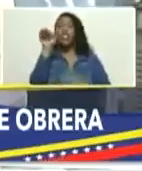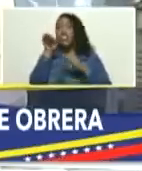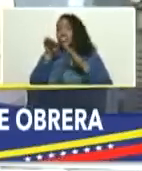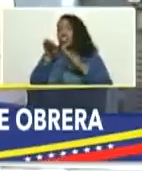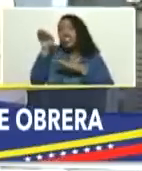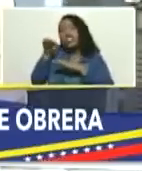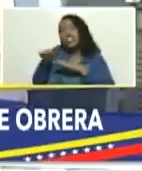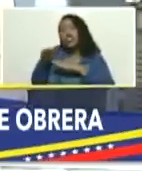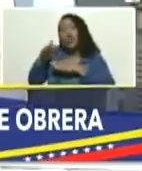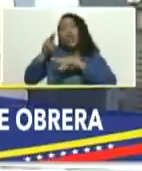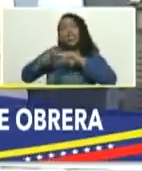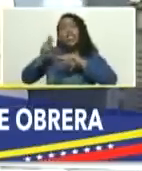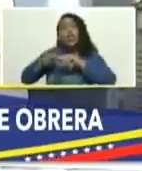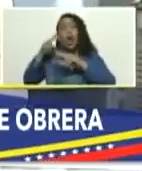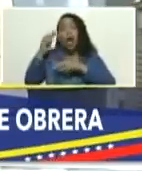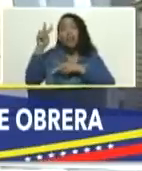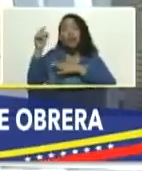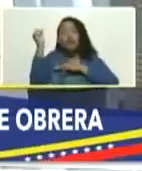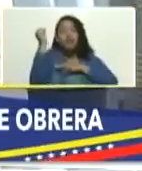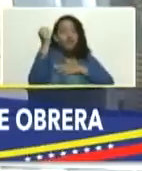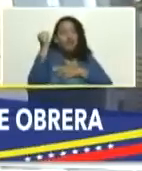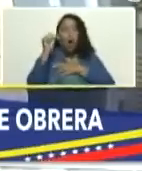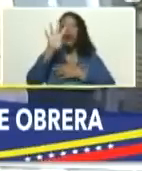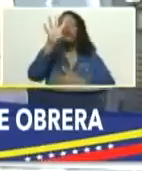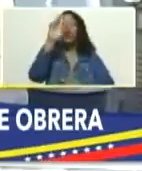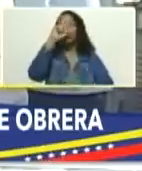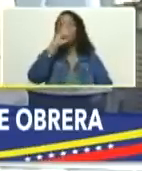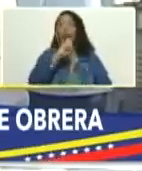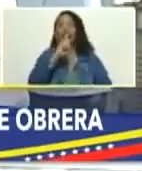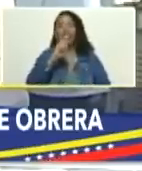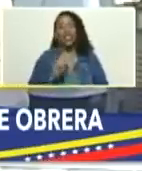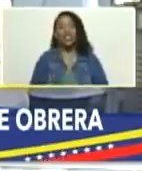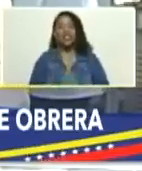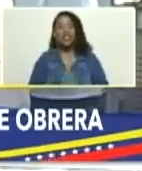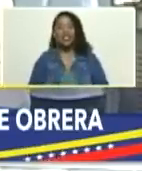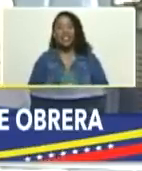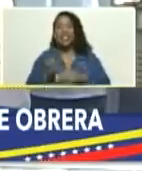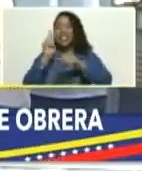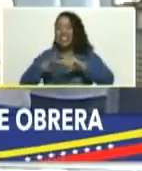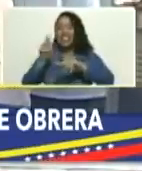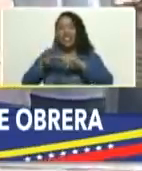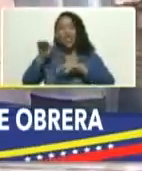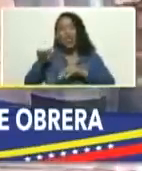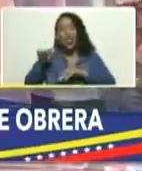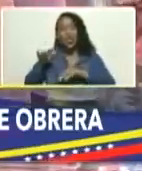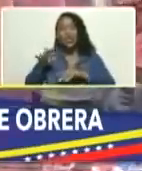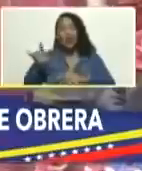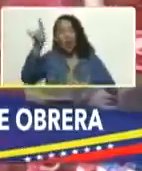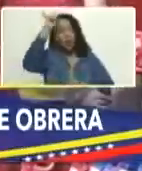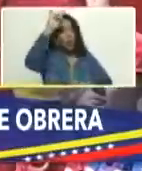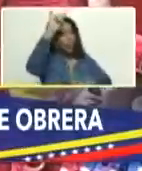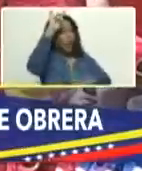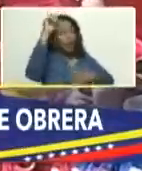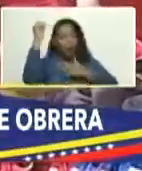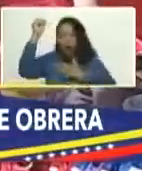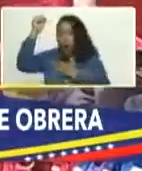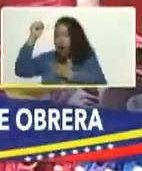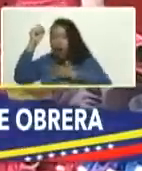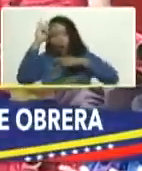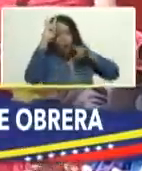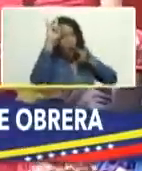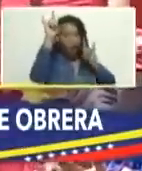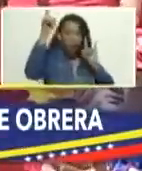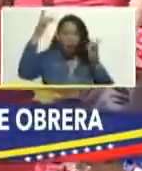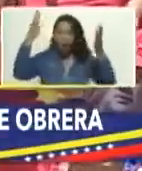ustedes vieron danzando, de 4 años apenas, el semillero de los danzantes Diablos de Yare,